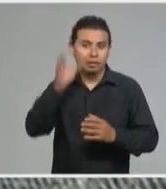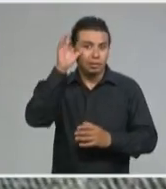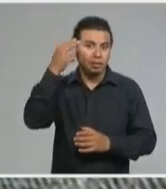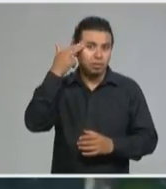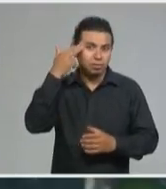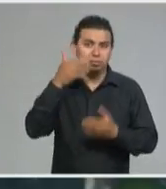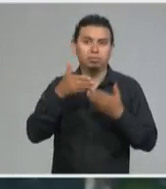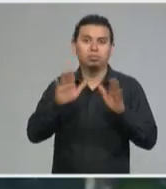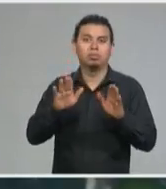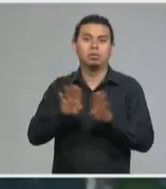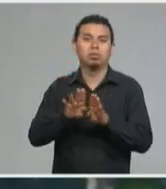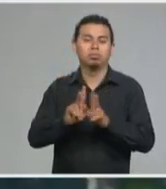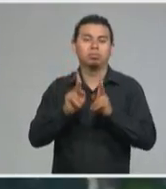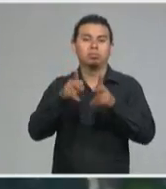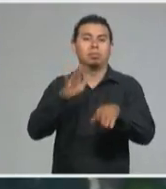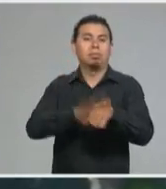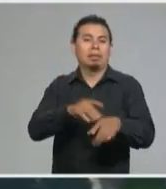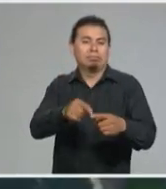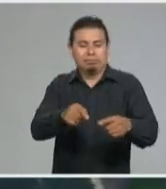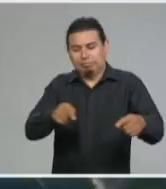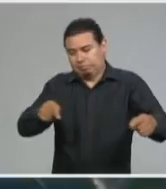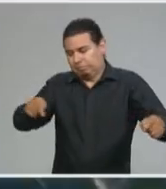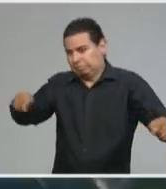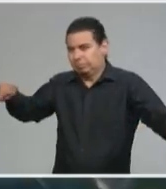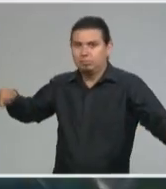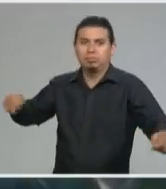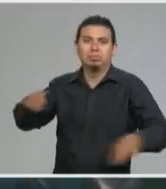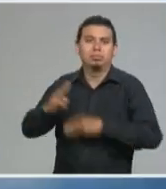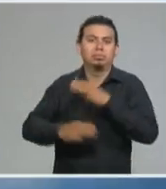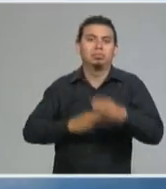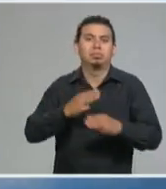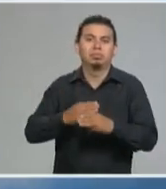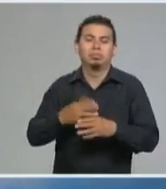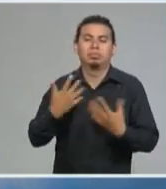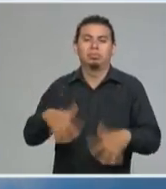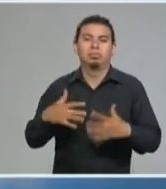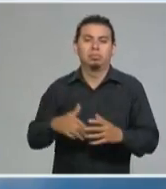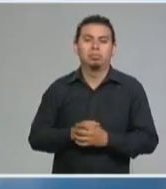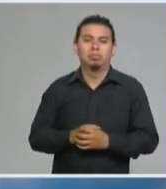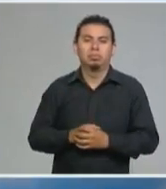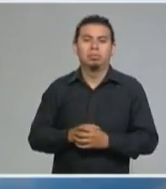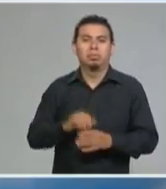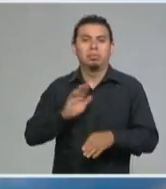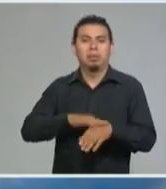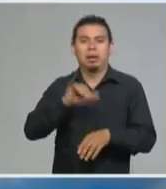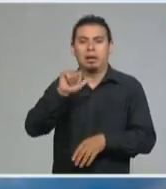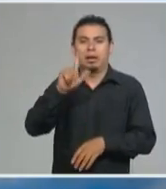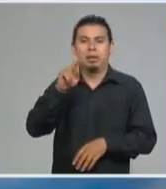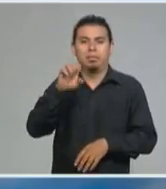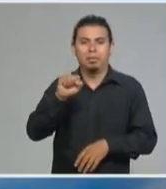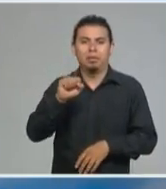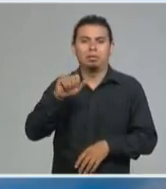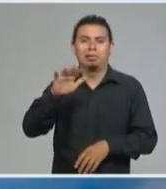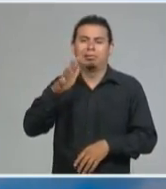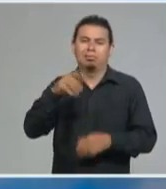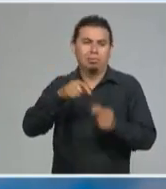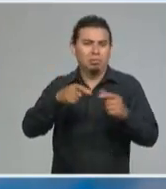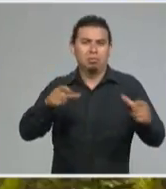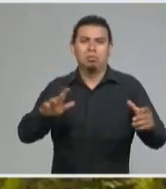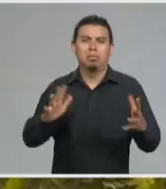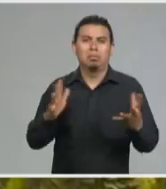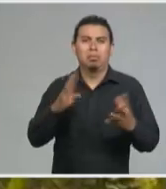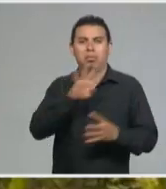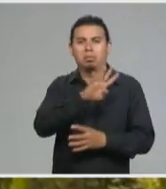puentes colgantes peatonales más largos del mundo en las inmediaciones del Zermatt en los Alpes. La estructura tiene una longitud